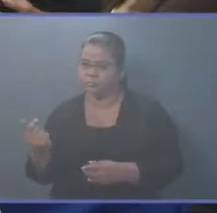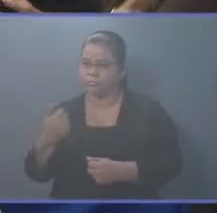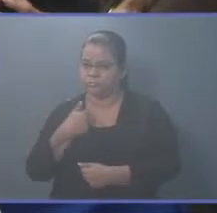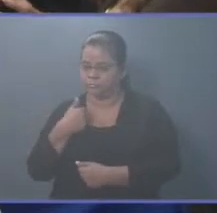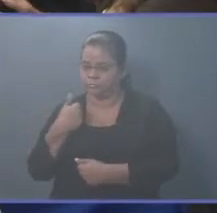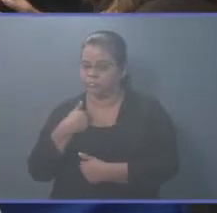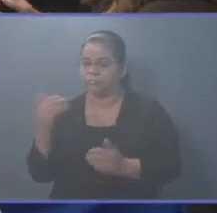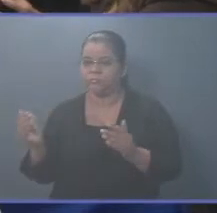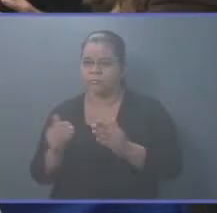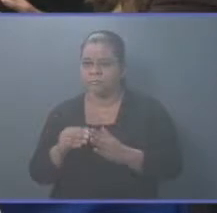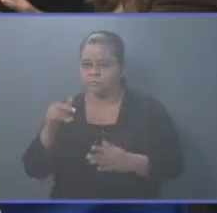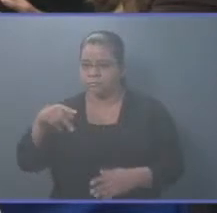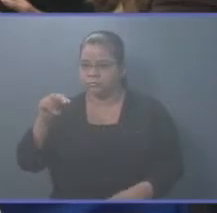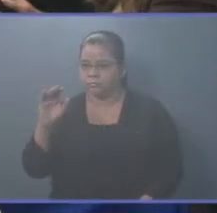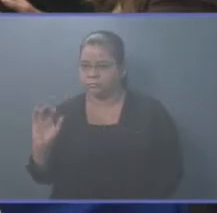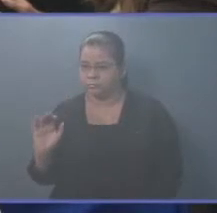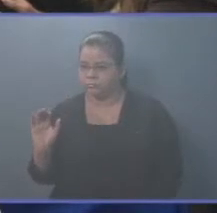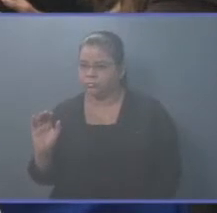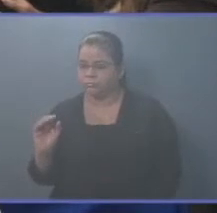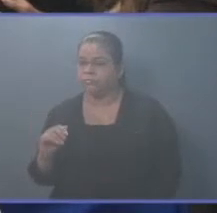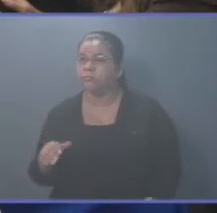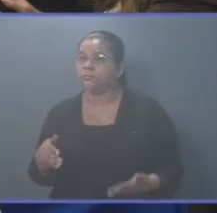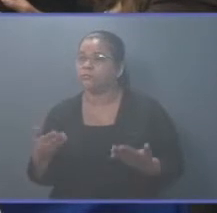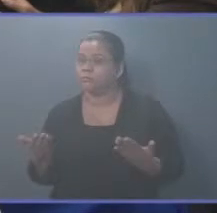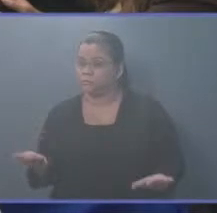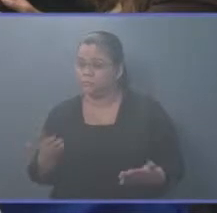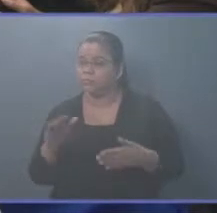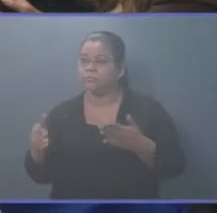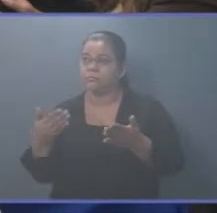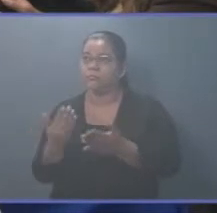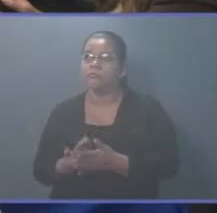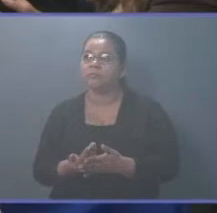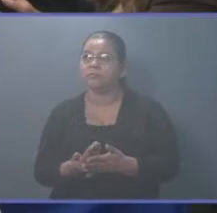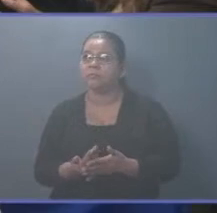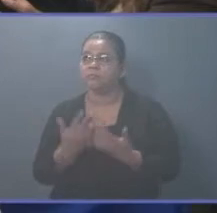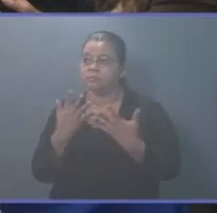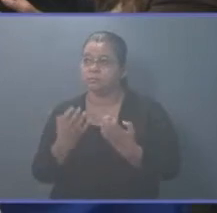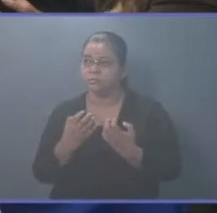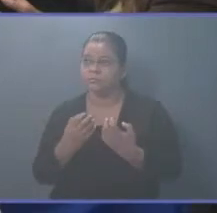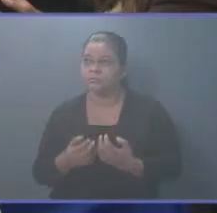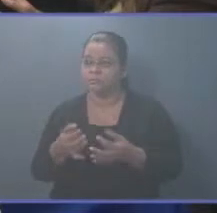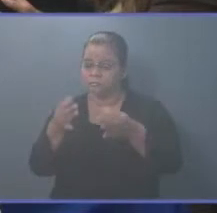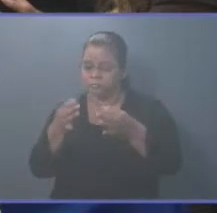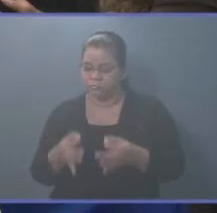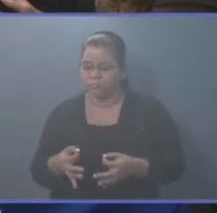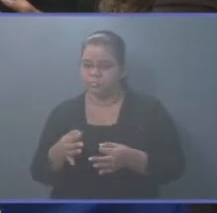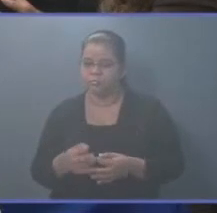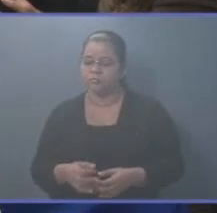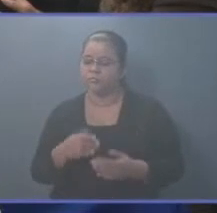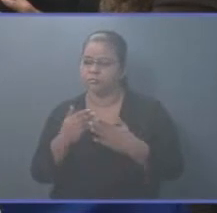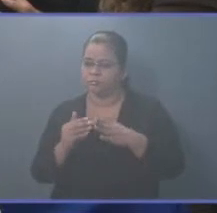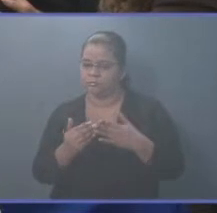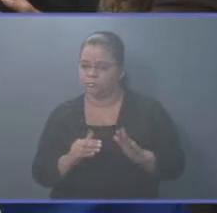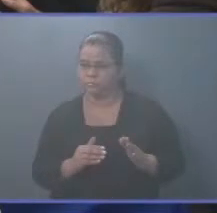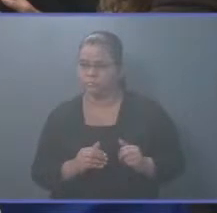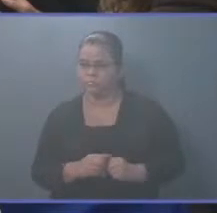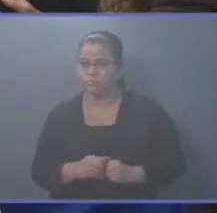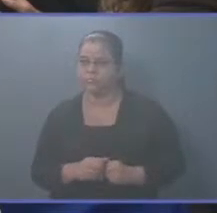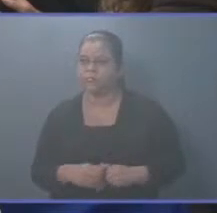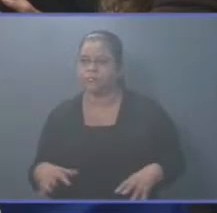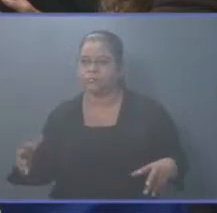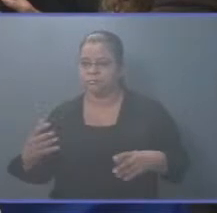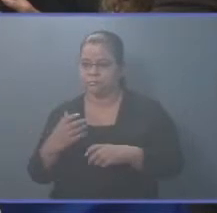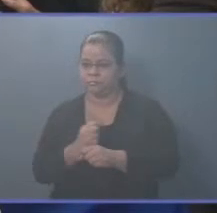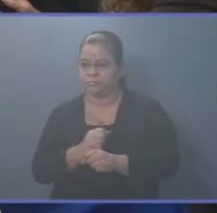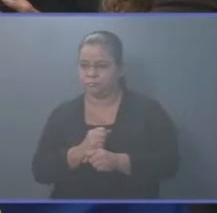Armada como de la Policía Nacional Civil, todo ello en virtud de un régimen disciplinario diferente. En